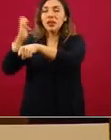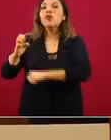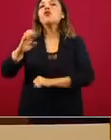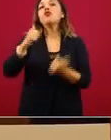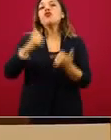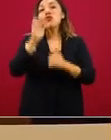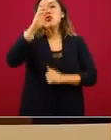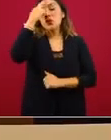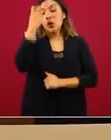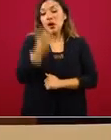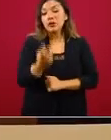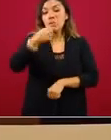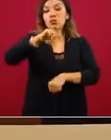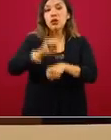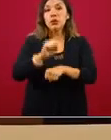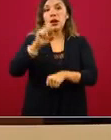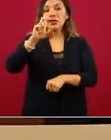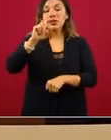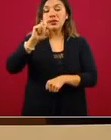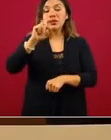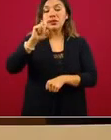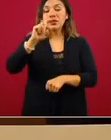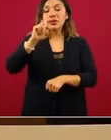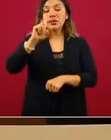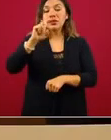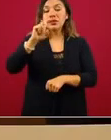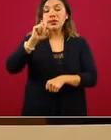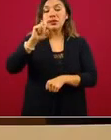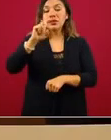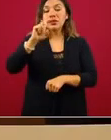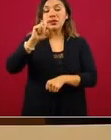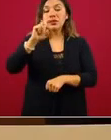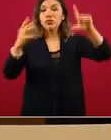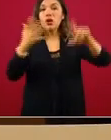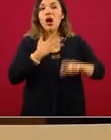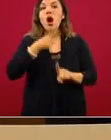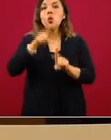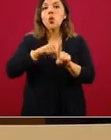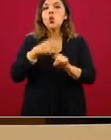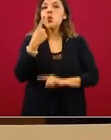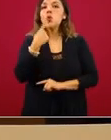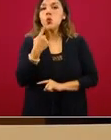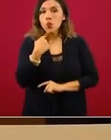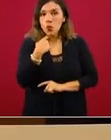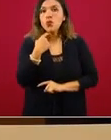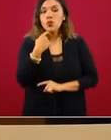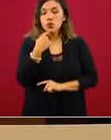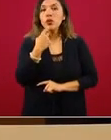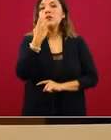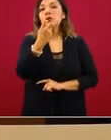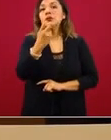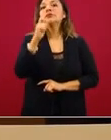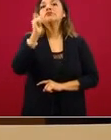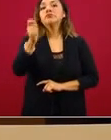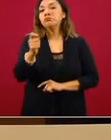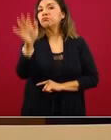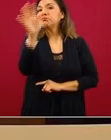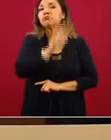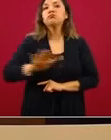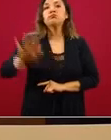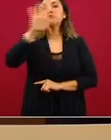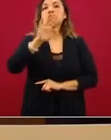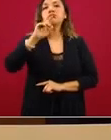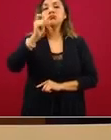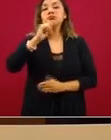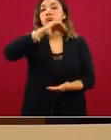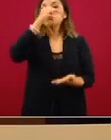recordando que esta semana 31 entidades federativas están en color rojo, lo cual significa que prácticamente